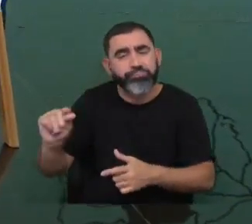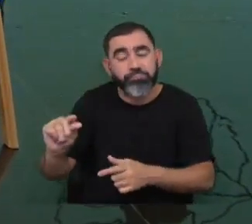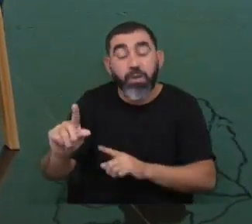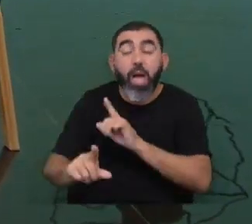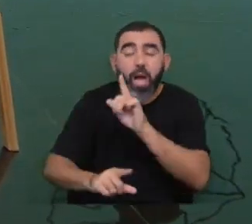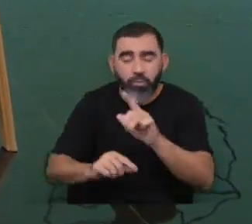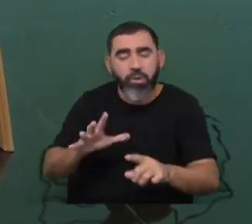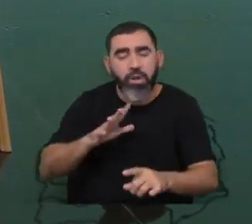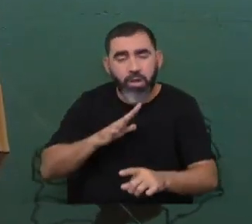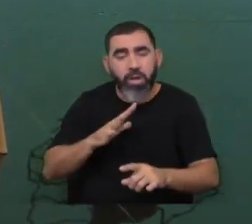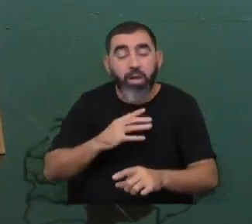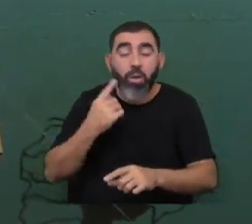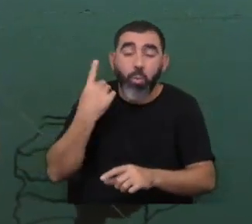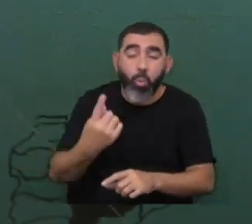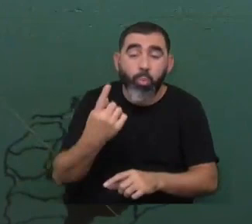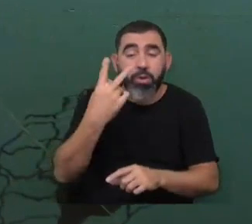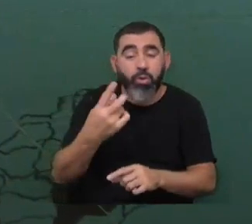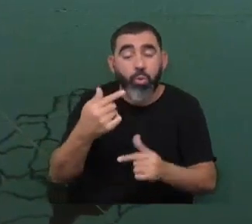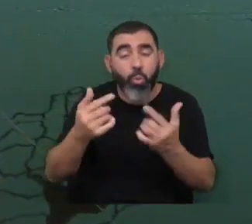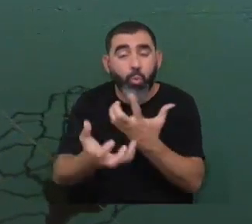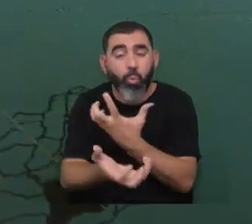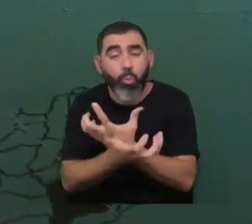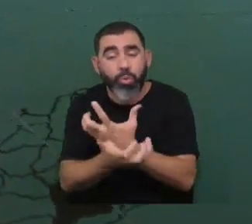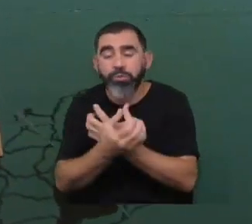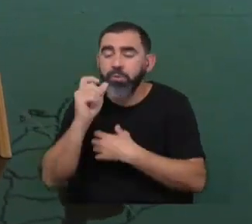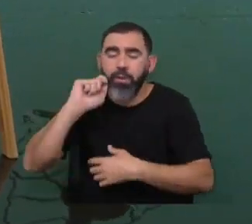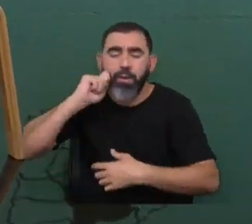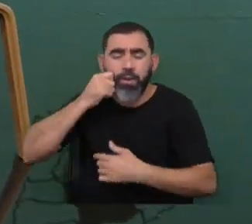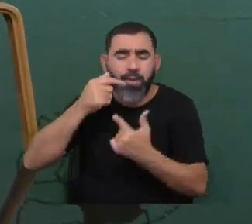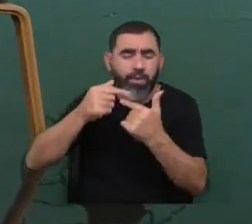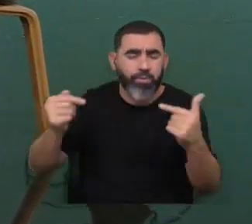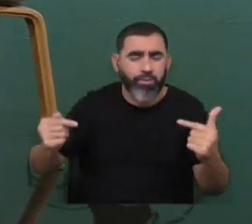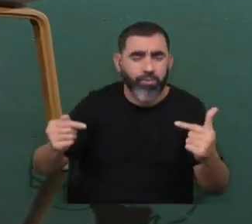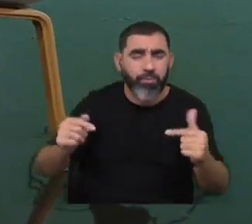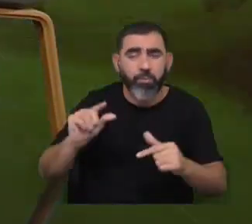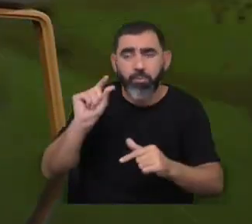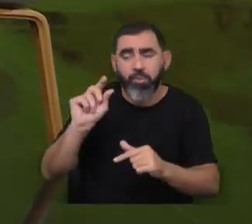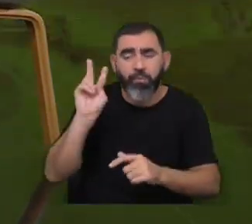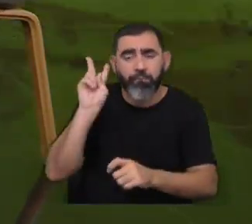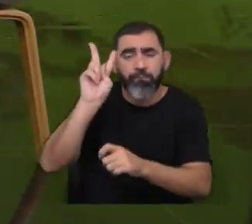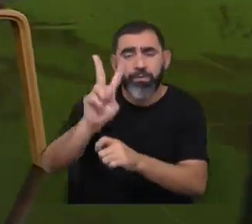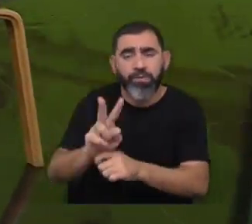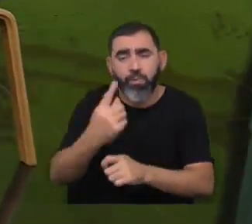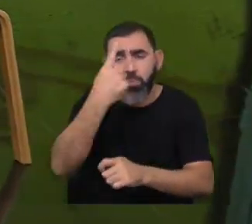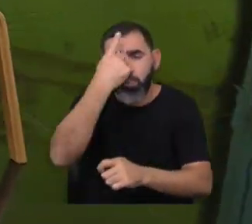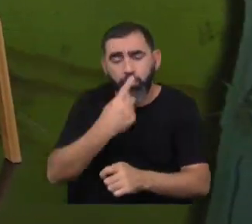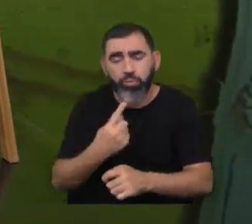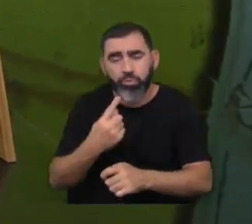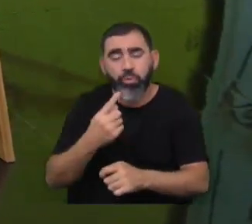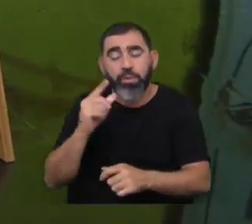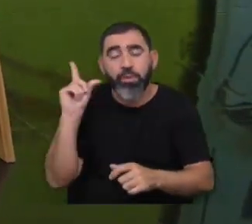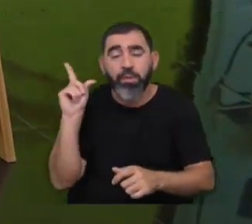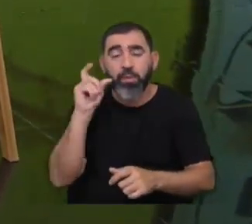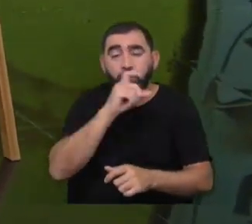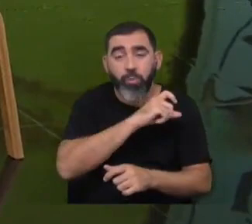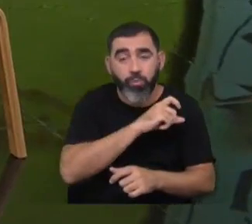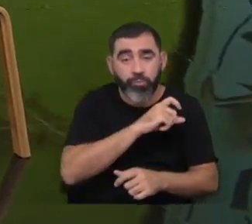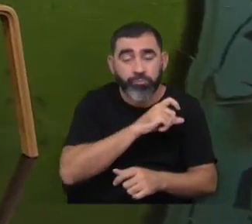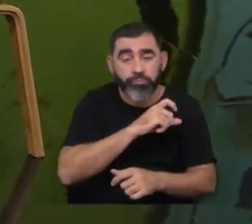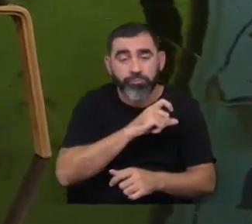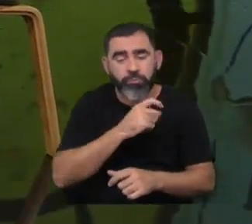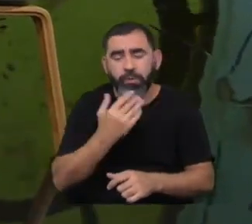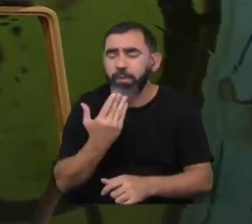ellos hay por lo menos una o dos piezas que están buenísimas. Digo, hace poco estuve en el Museo de Geociencia de Tacuarembó. Y